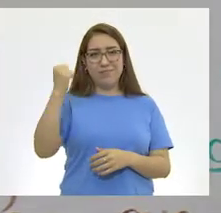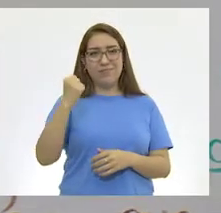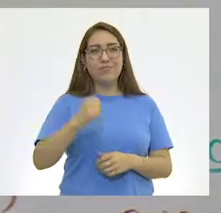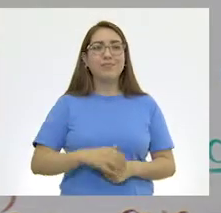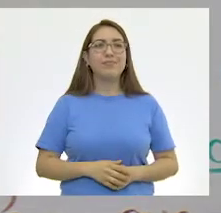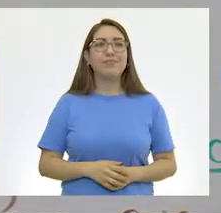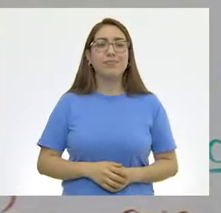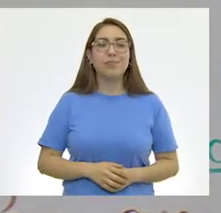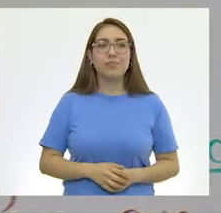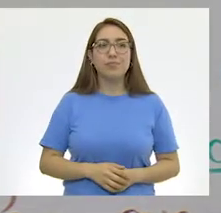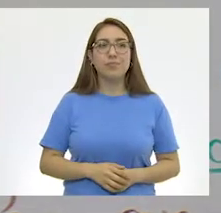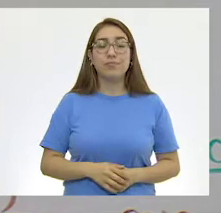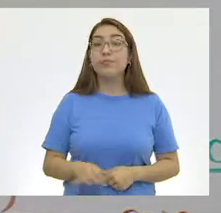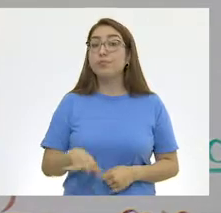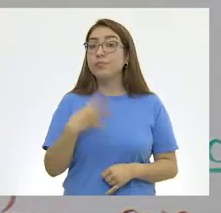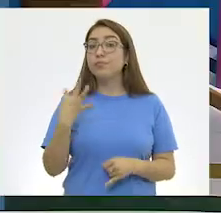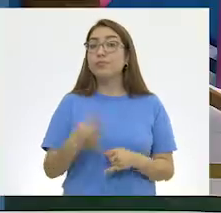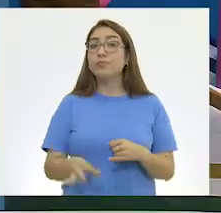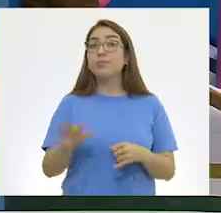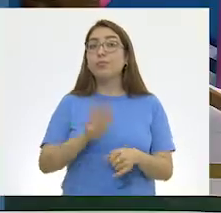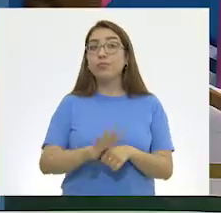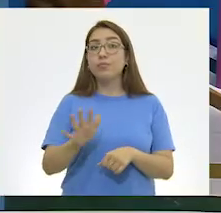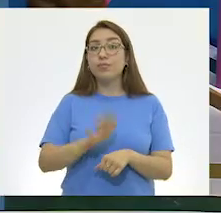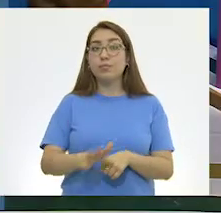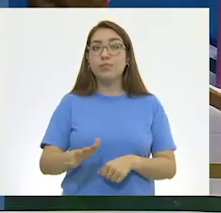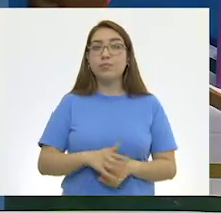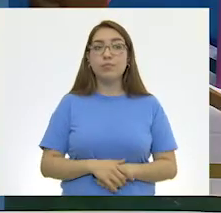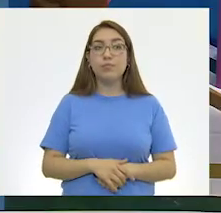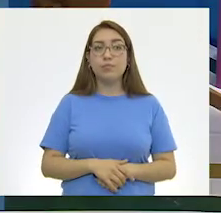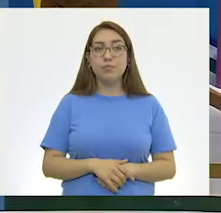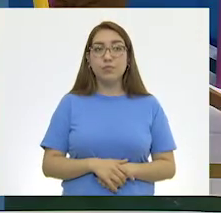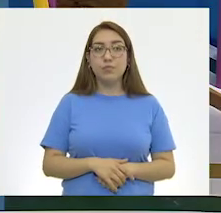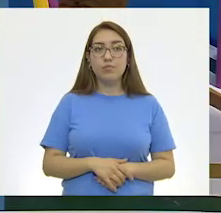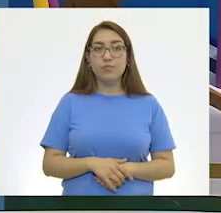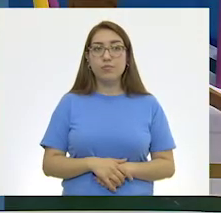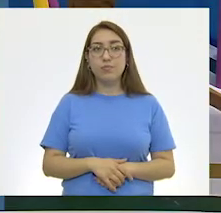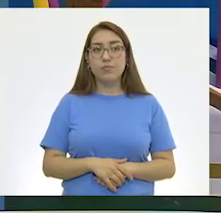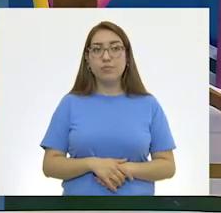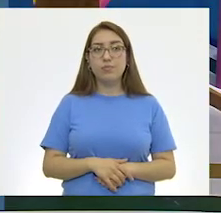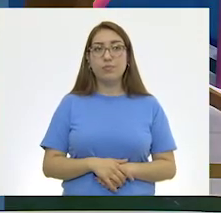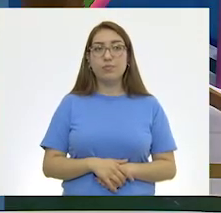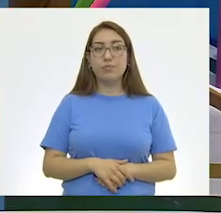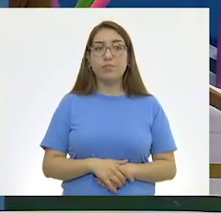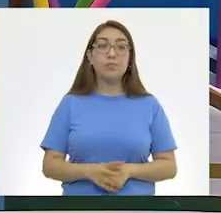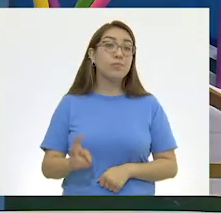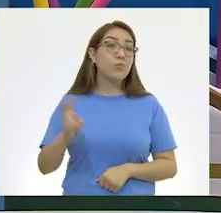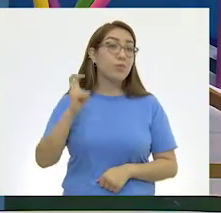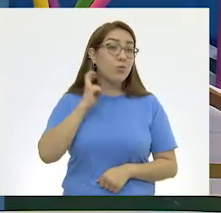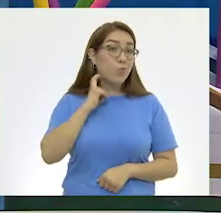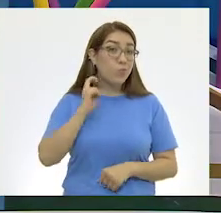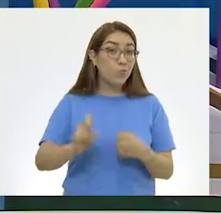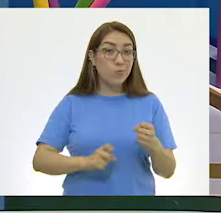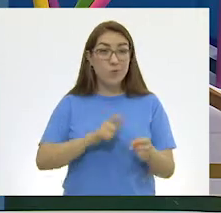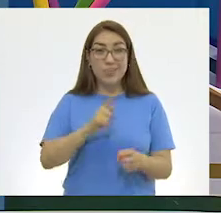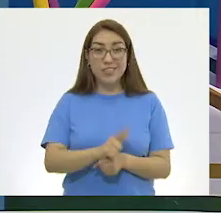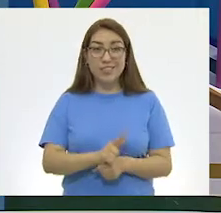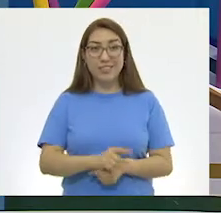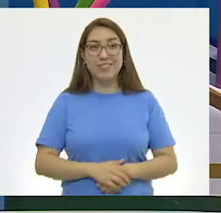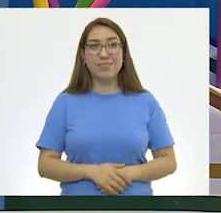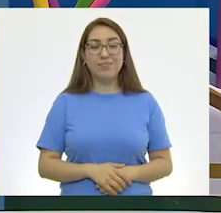Qué bonitos. Y por último tenemos un murciélago. Un